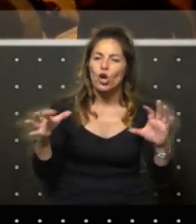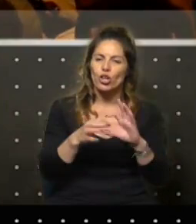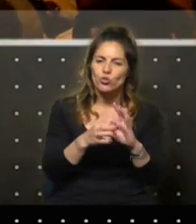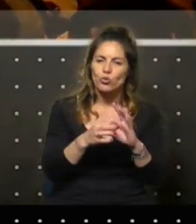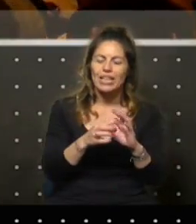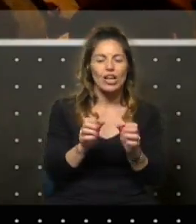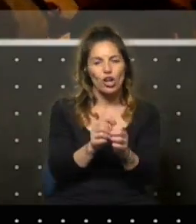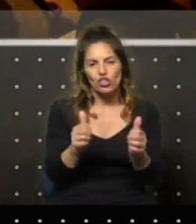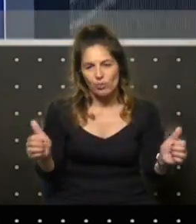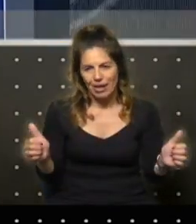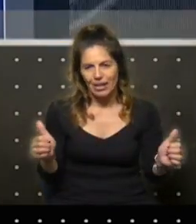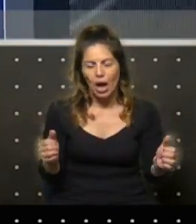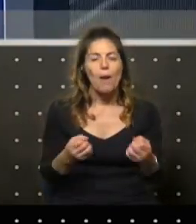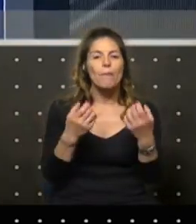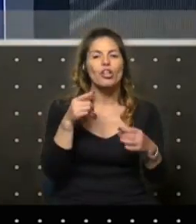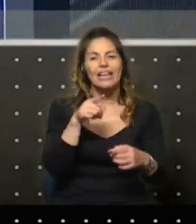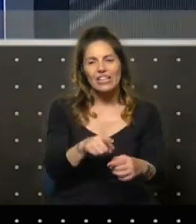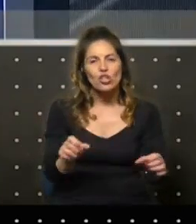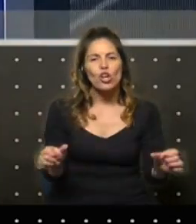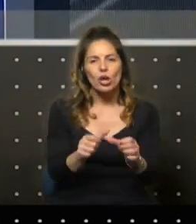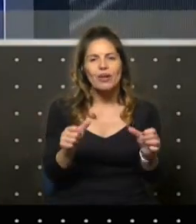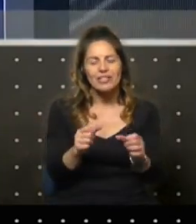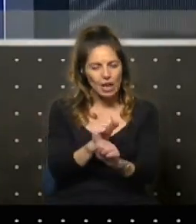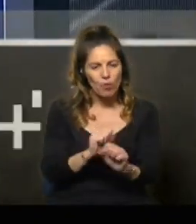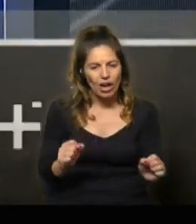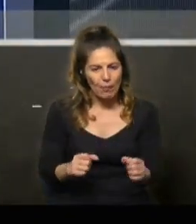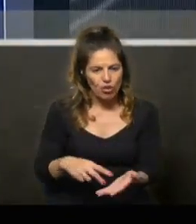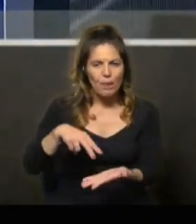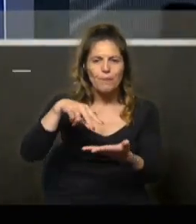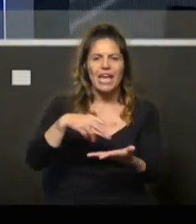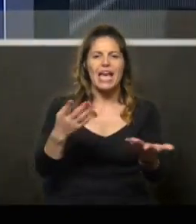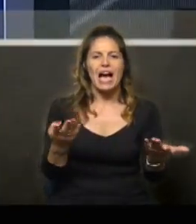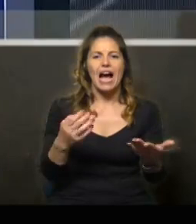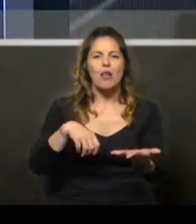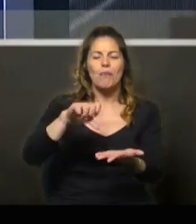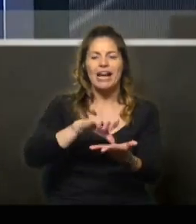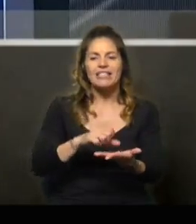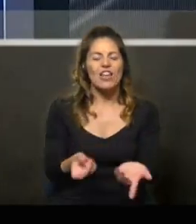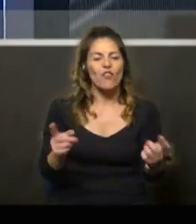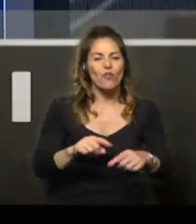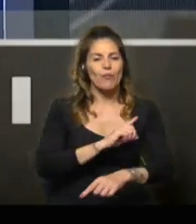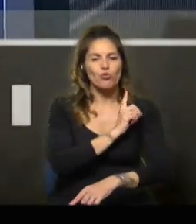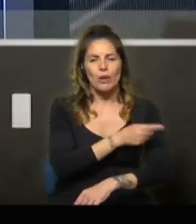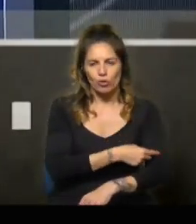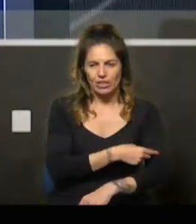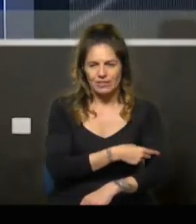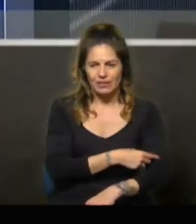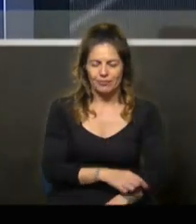lo que nos separa porque eso es lo que va a hacer que pongamos de pie a la patria y volvamos a ser una